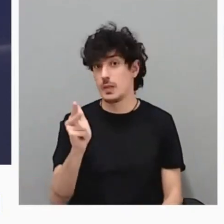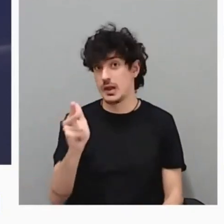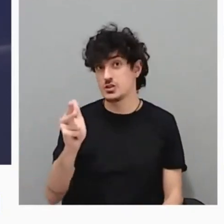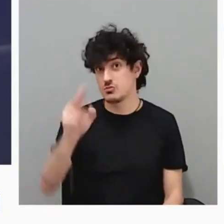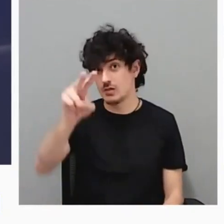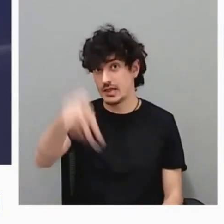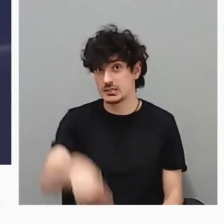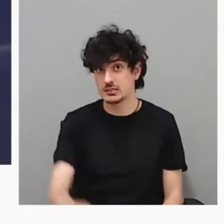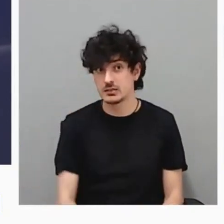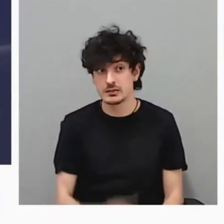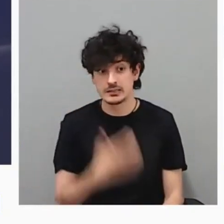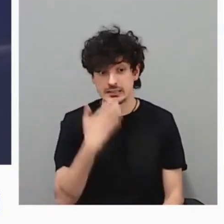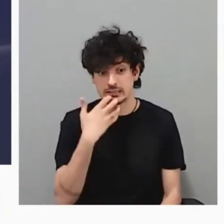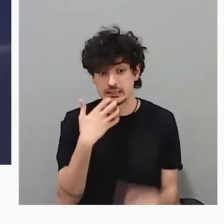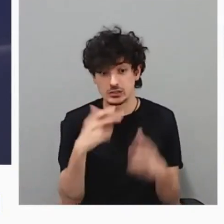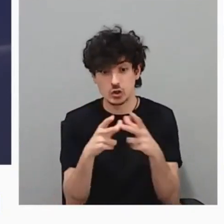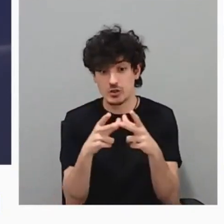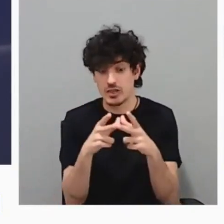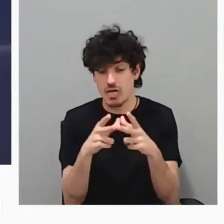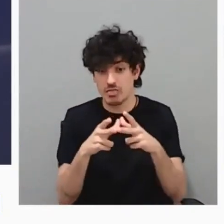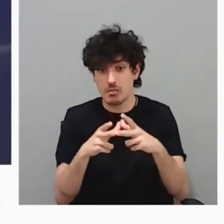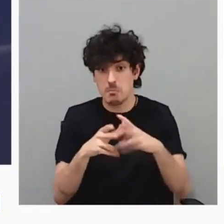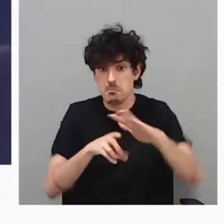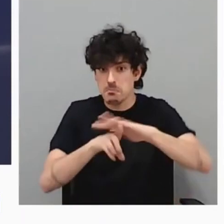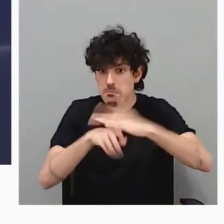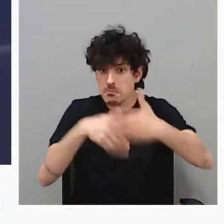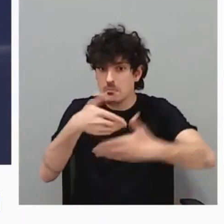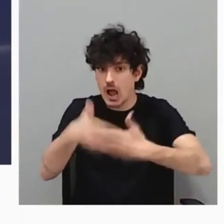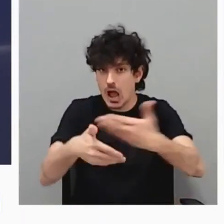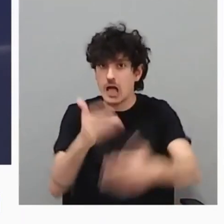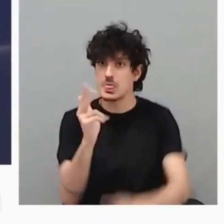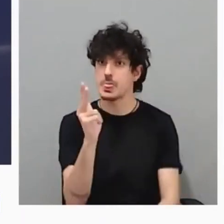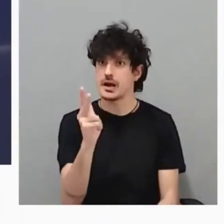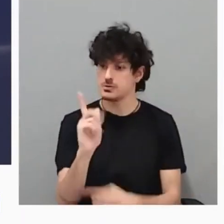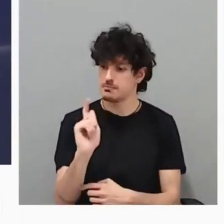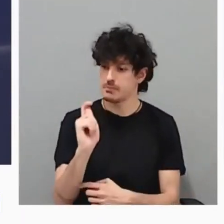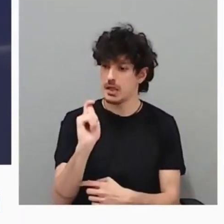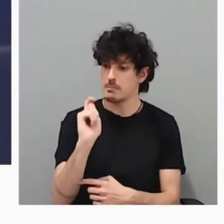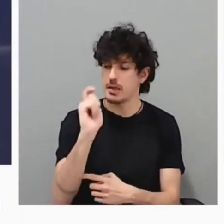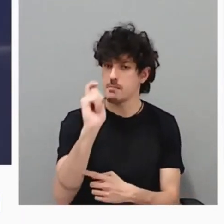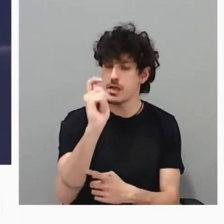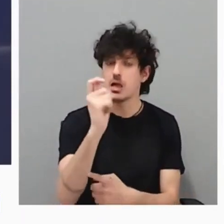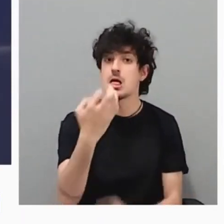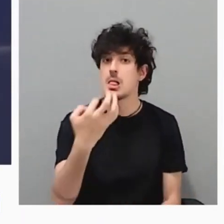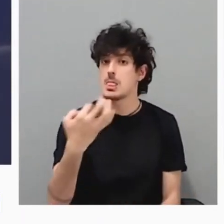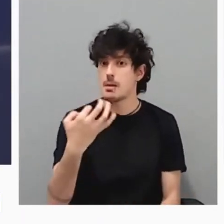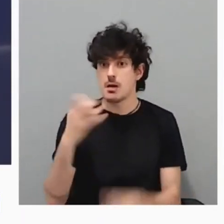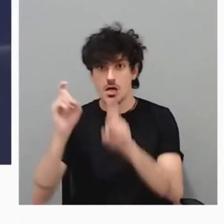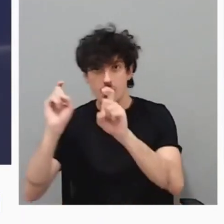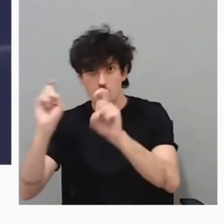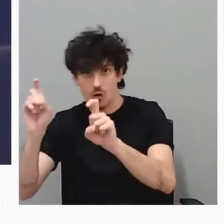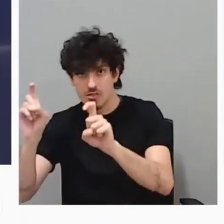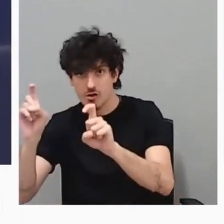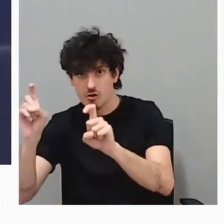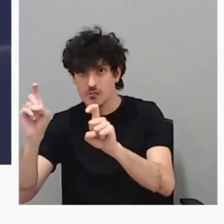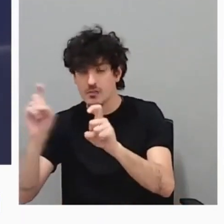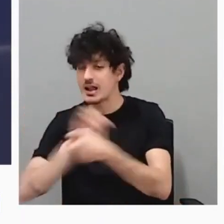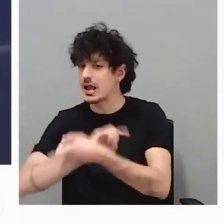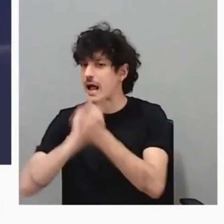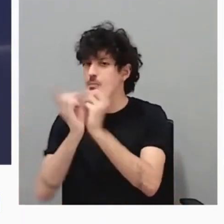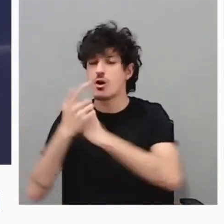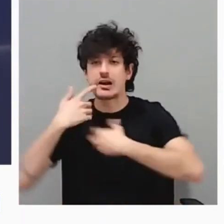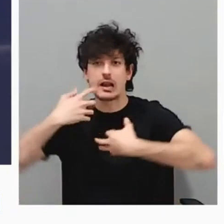nuestra sociedad avanza hacia los derechos, tiene que avanzar hacia una educación con cambios